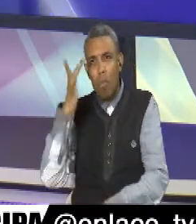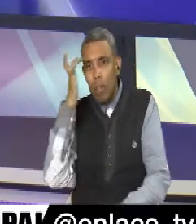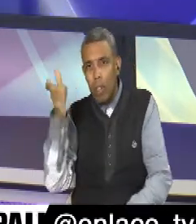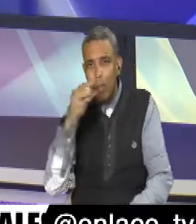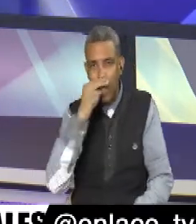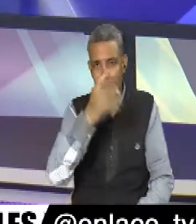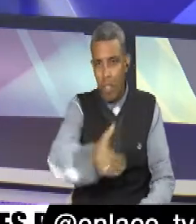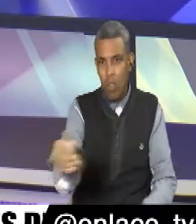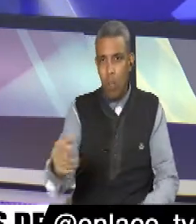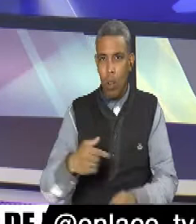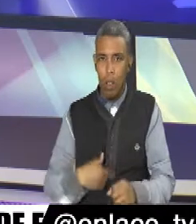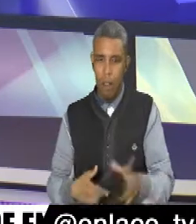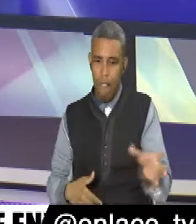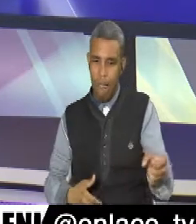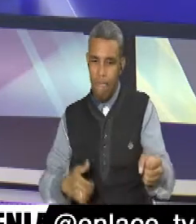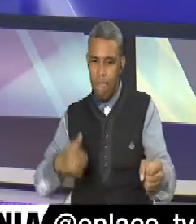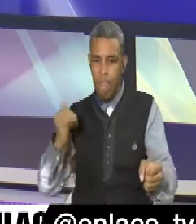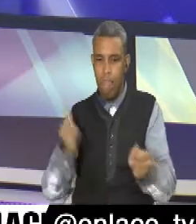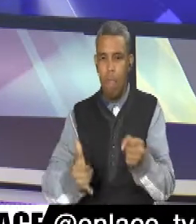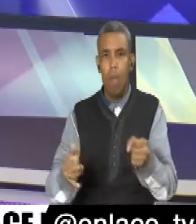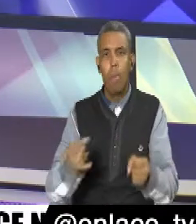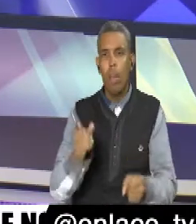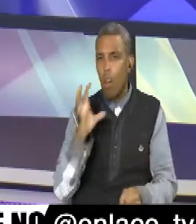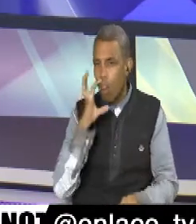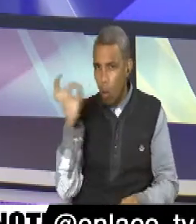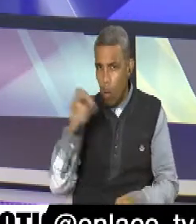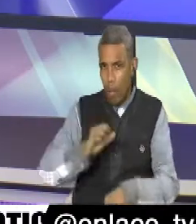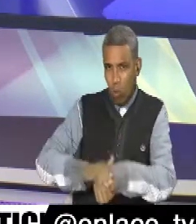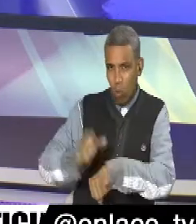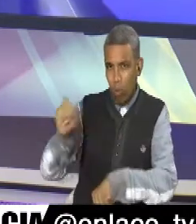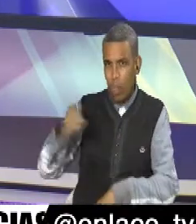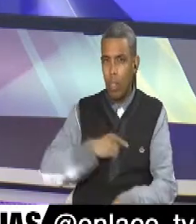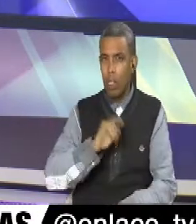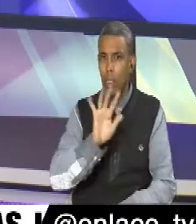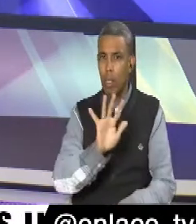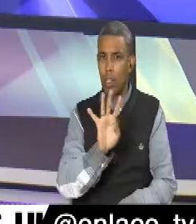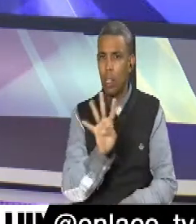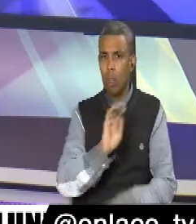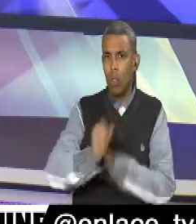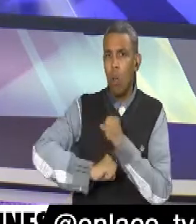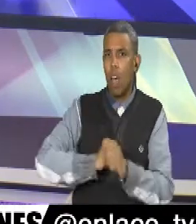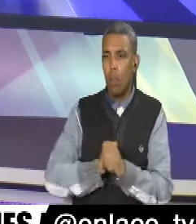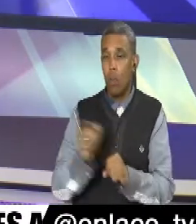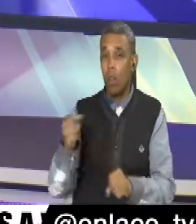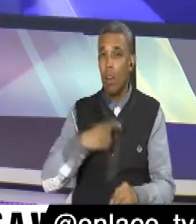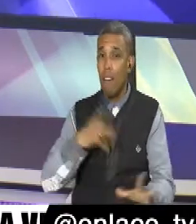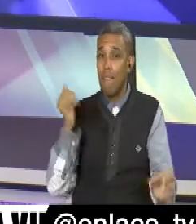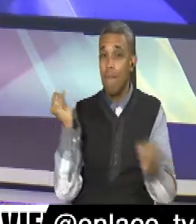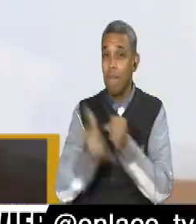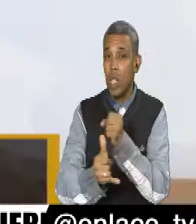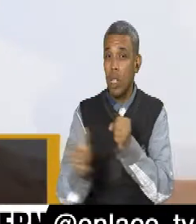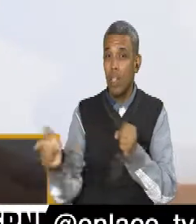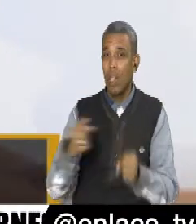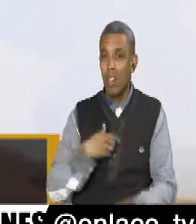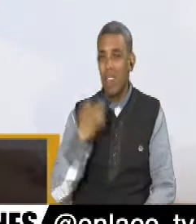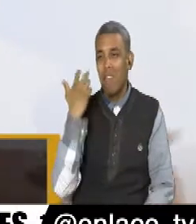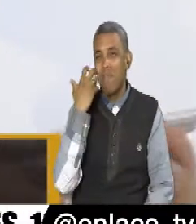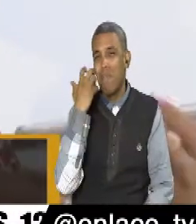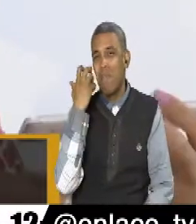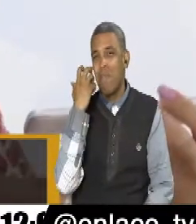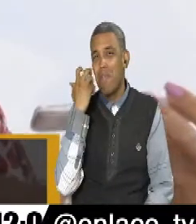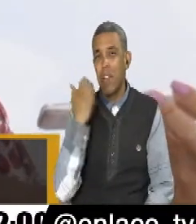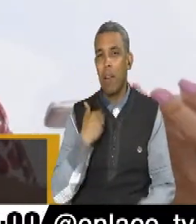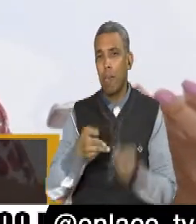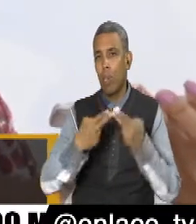detenido, según las autoridades, tiene 54 años y habría contagiado a la víctima con una enfermedad de transmisión sexual. Hoy la Fiscalía General de